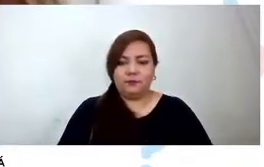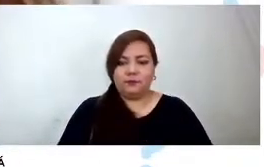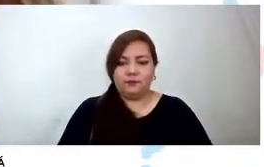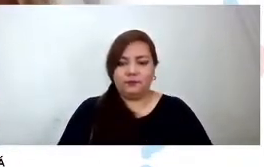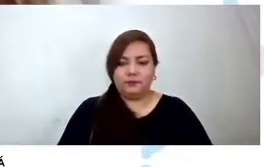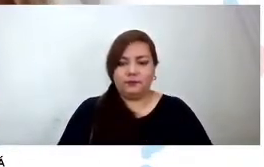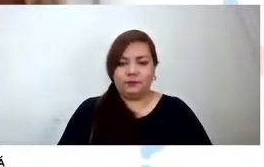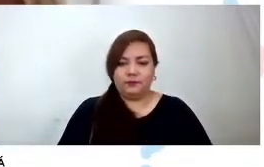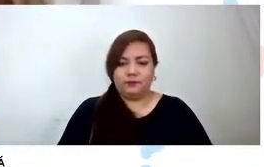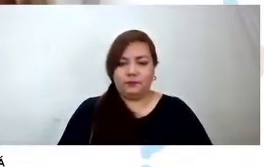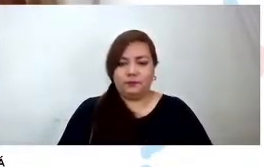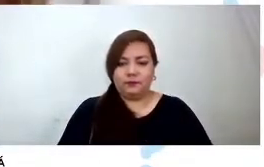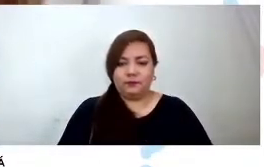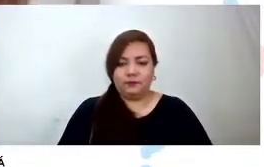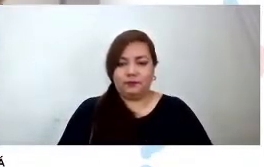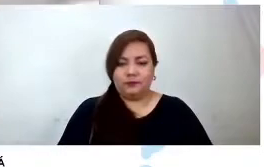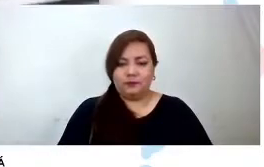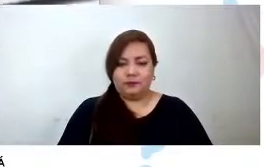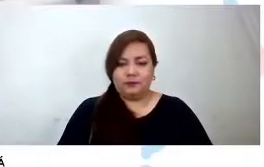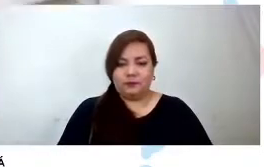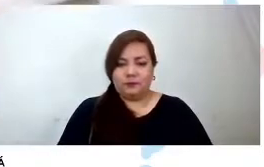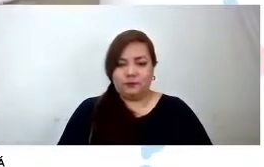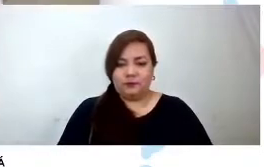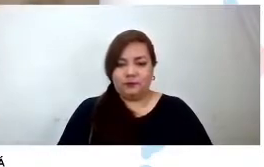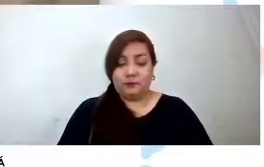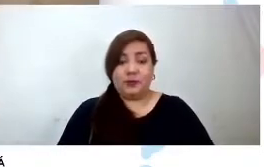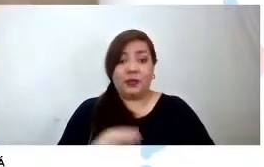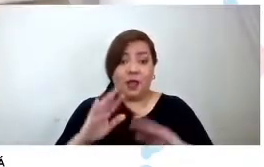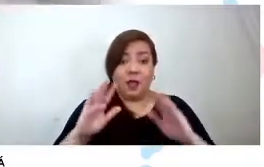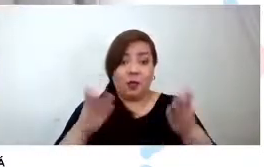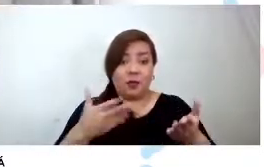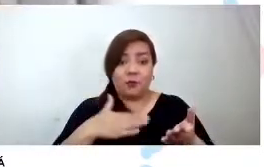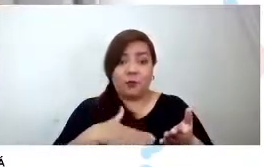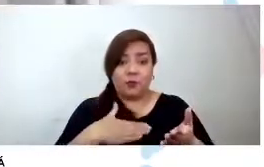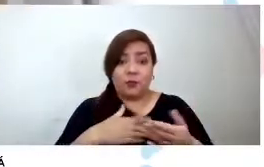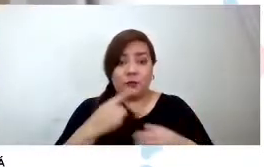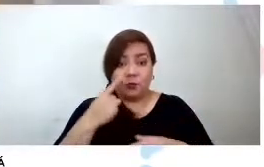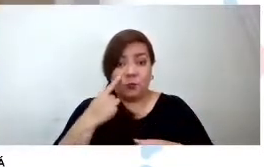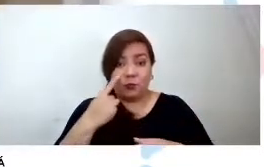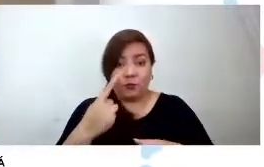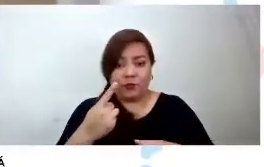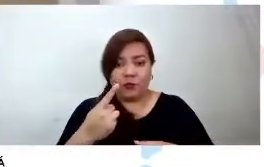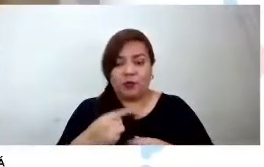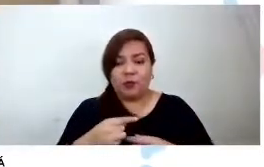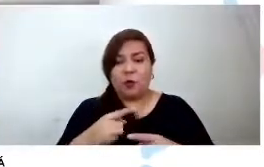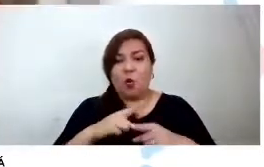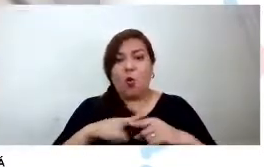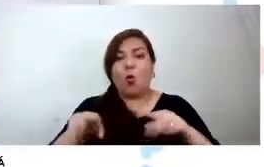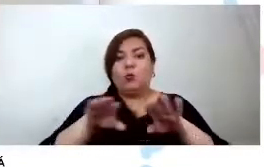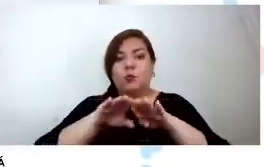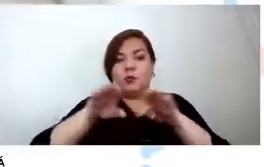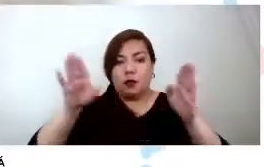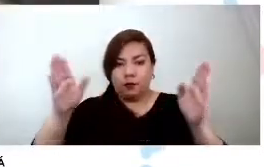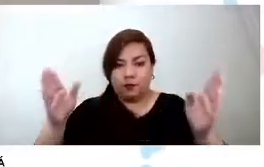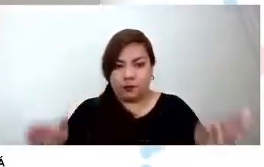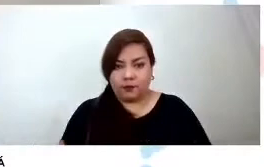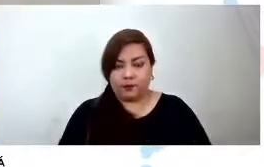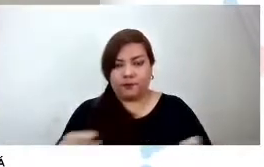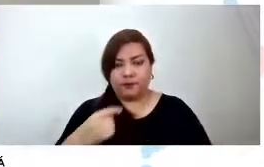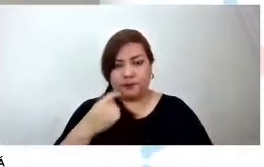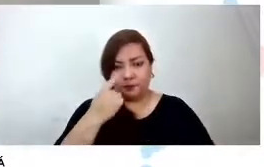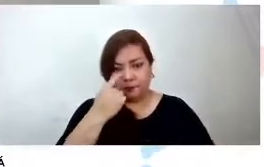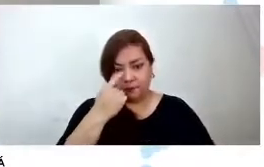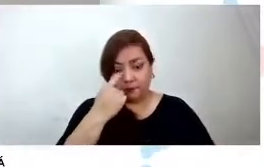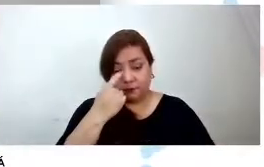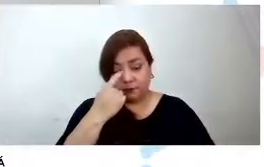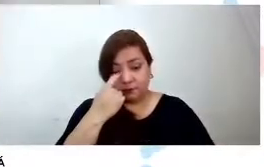Y ahora me gustaría que pudiéramos ver la otra mesa, en donde vamos a poder